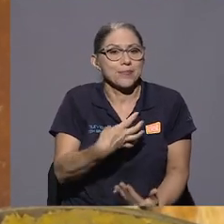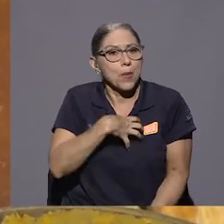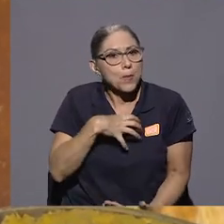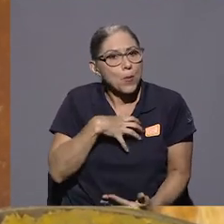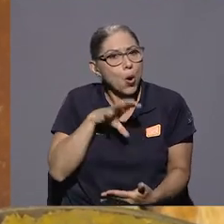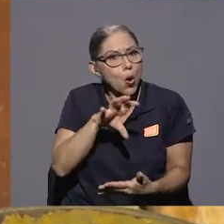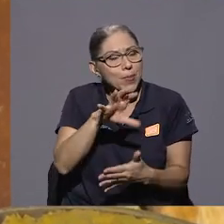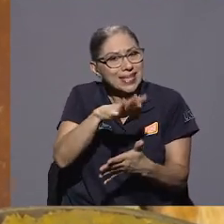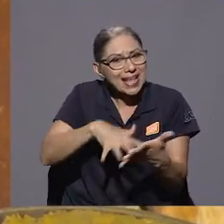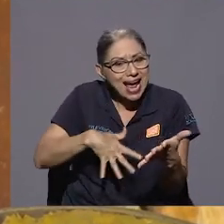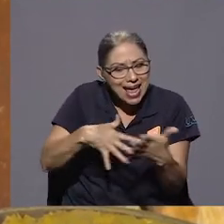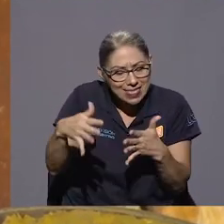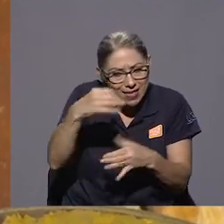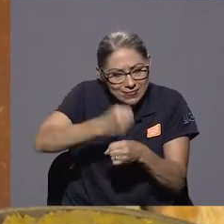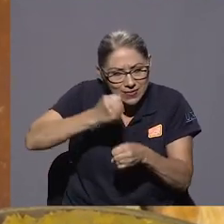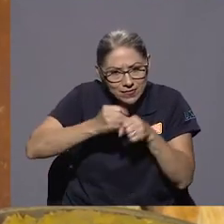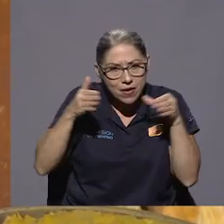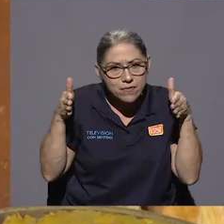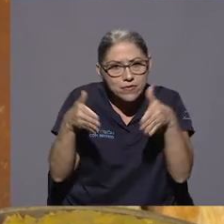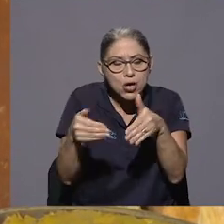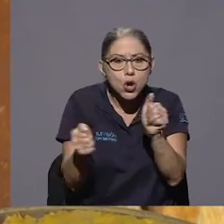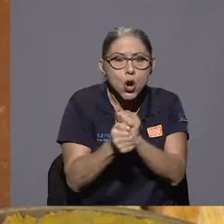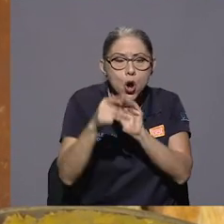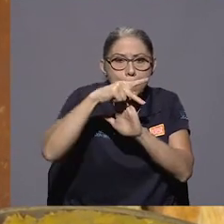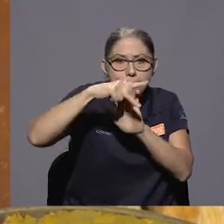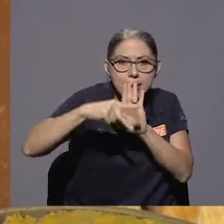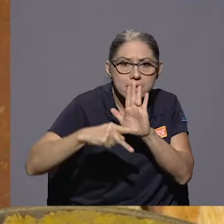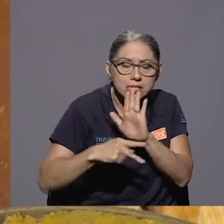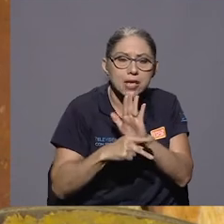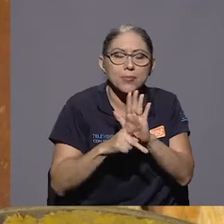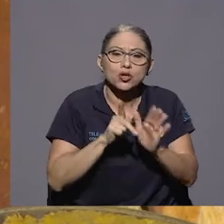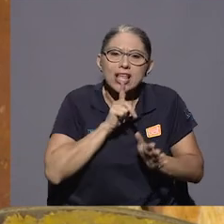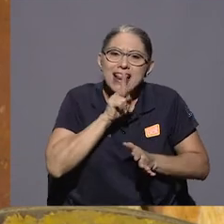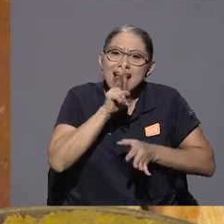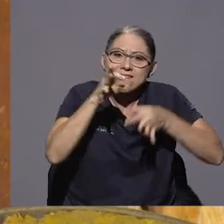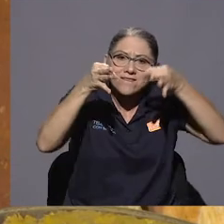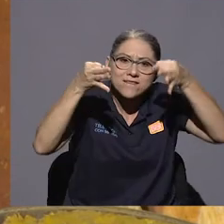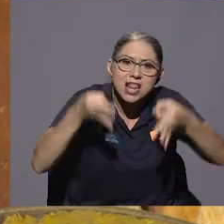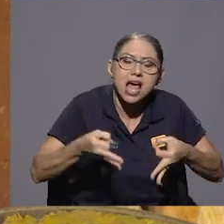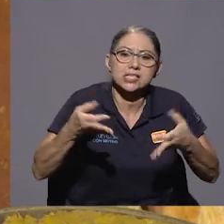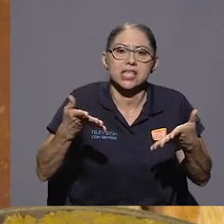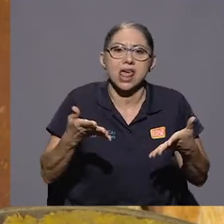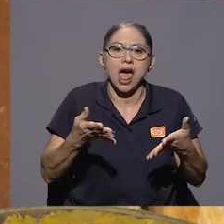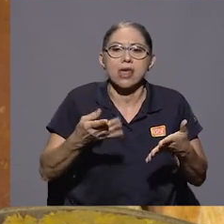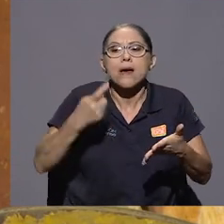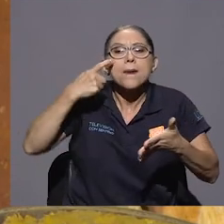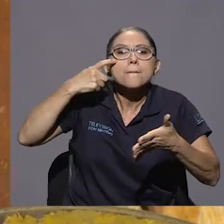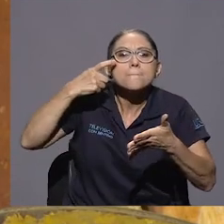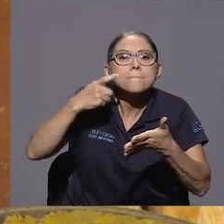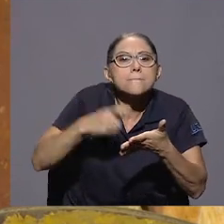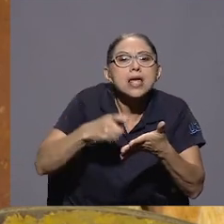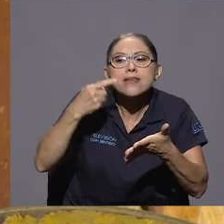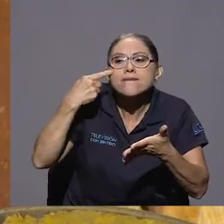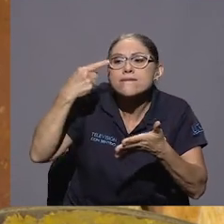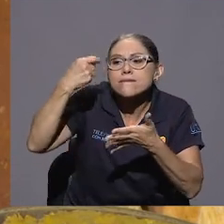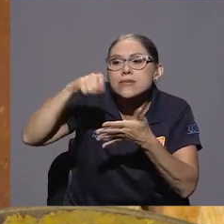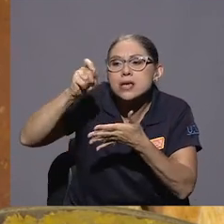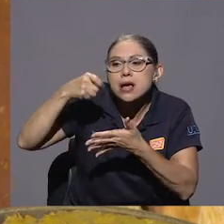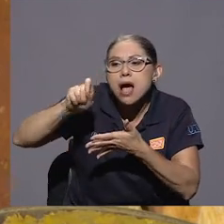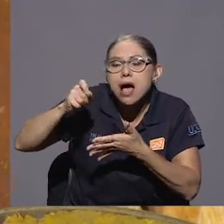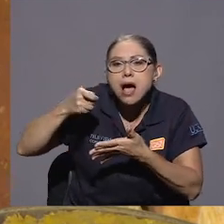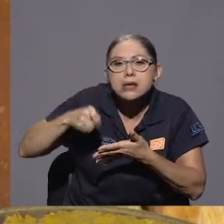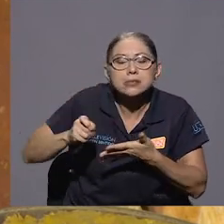sus propias agendas bajo los principios de la veracidad, de la verificación, de